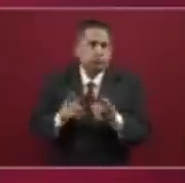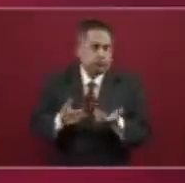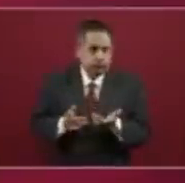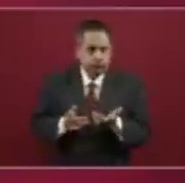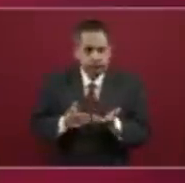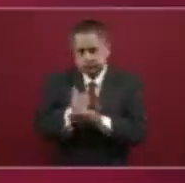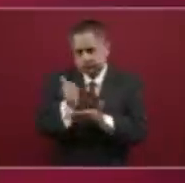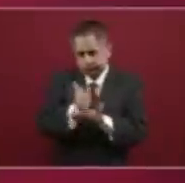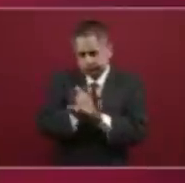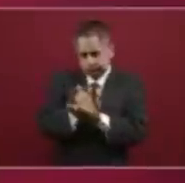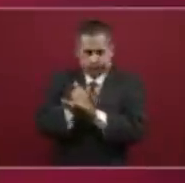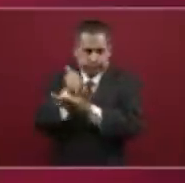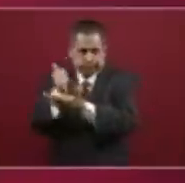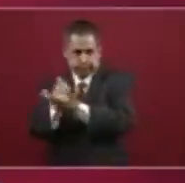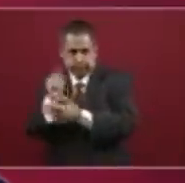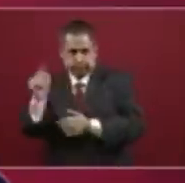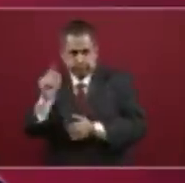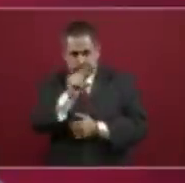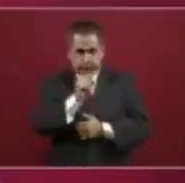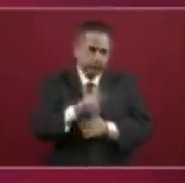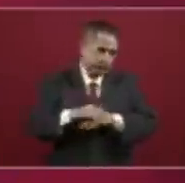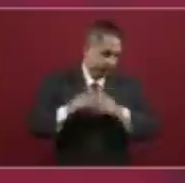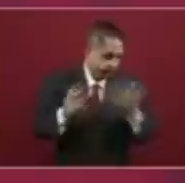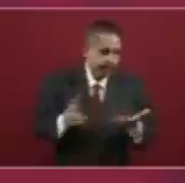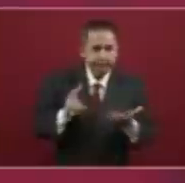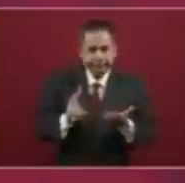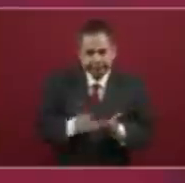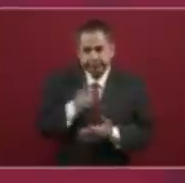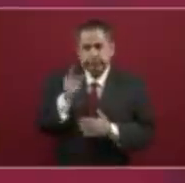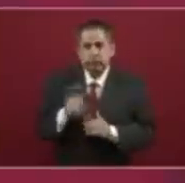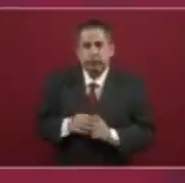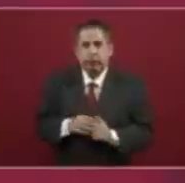de las ciudades, aquí volvemos a